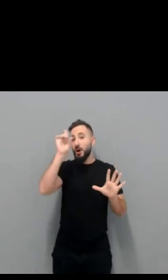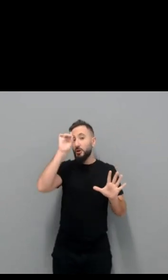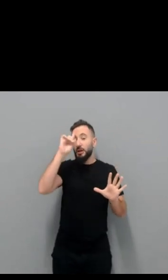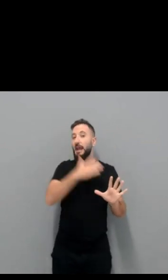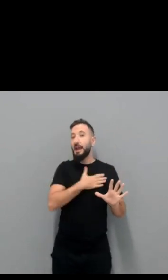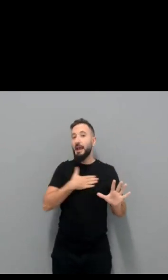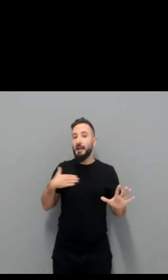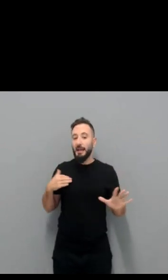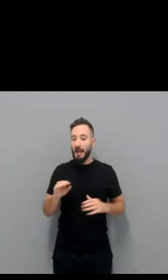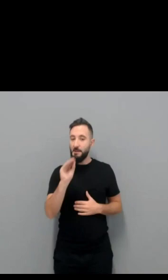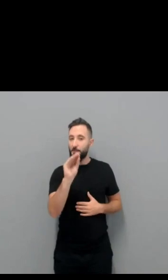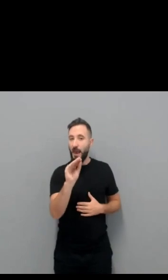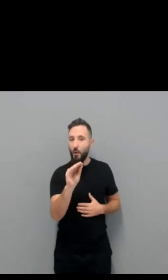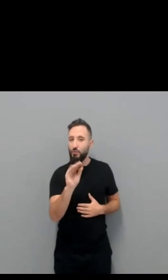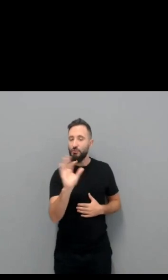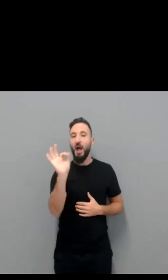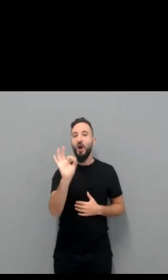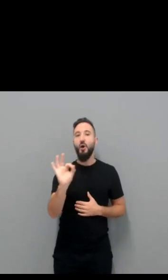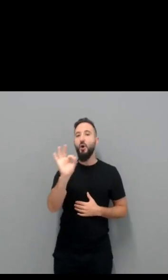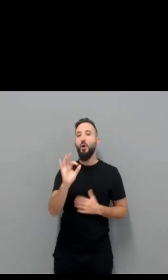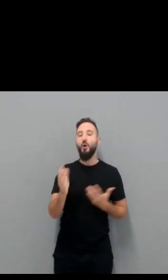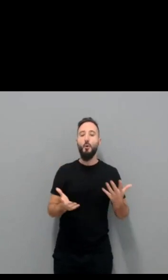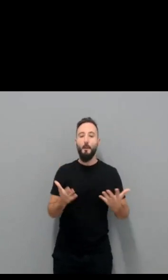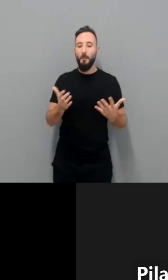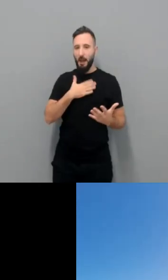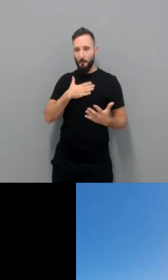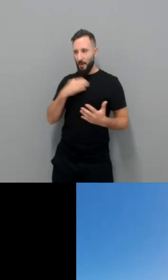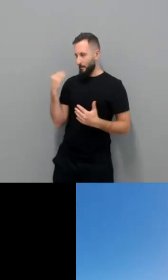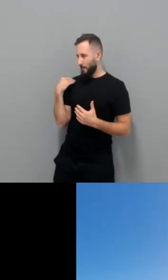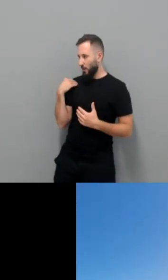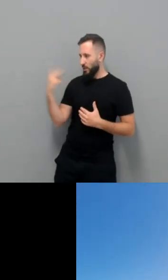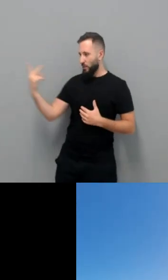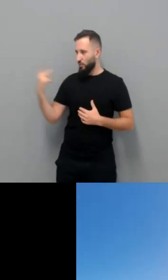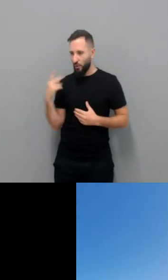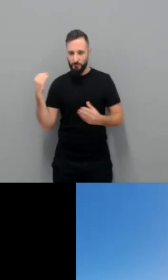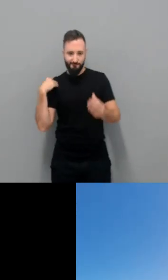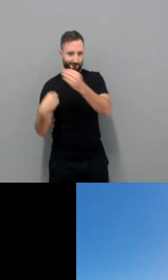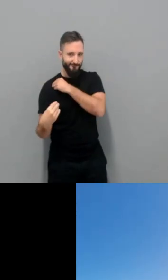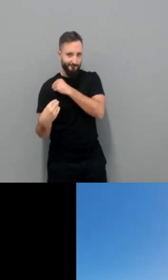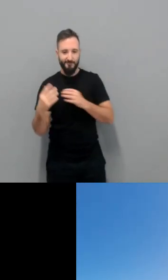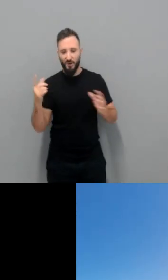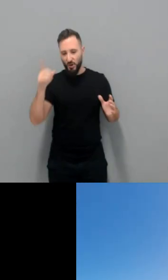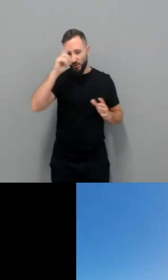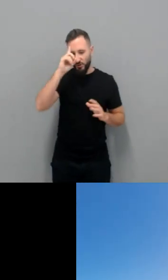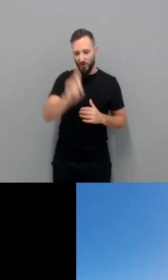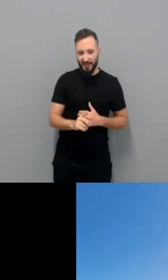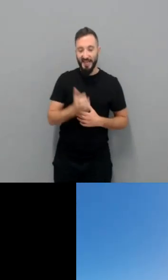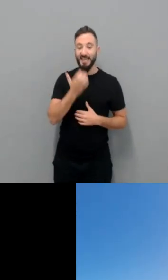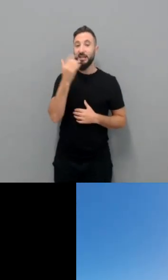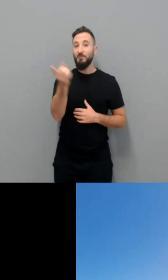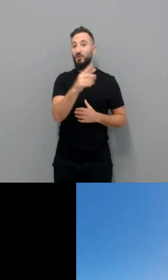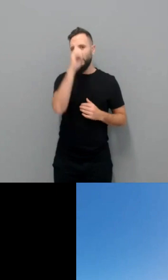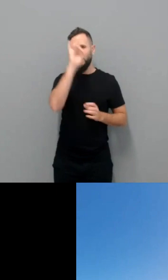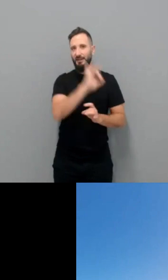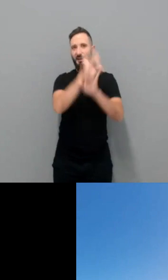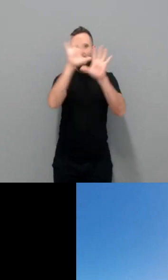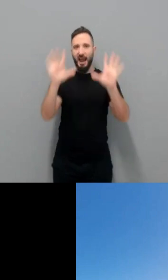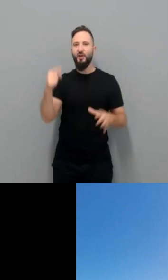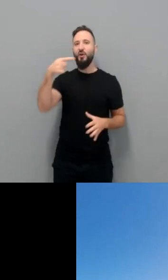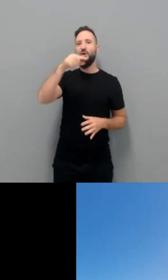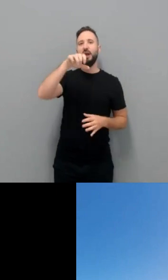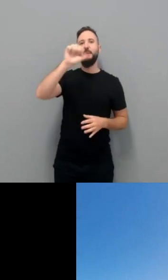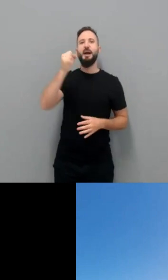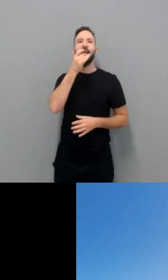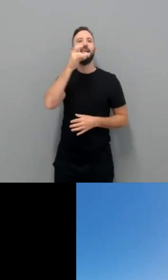alguna pregunta a Gema, o bueno, a mí, a las dos, no lo sé. Si os ha quedado claro quién es Gema y